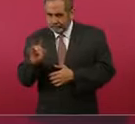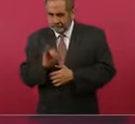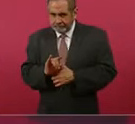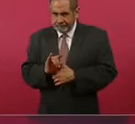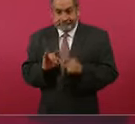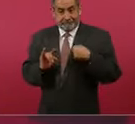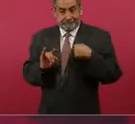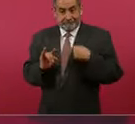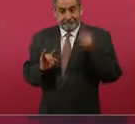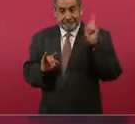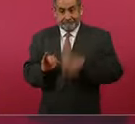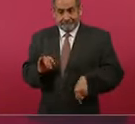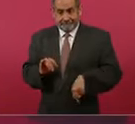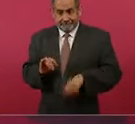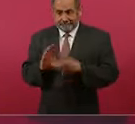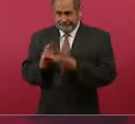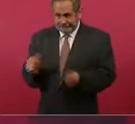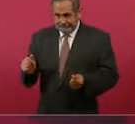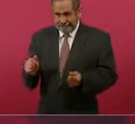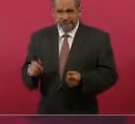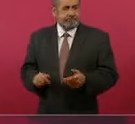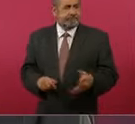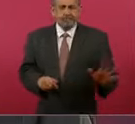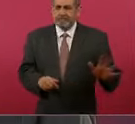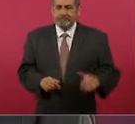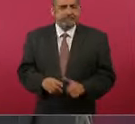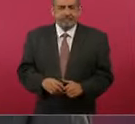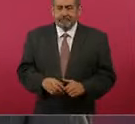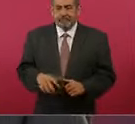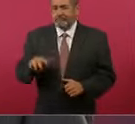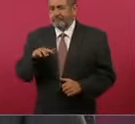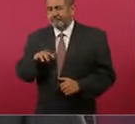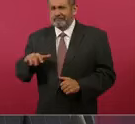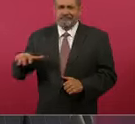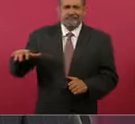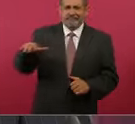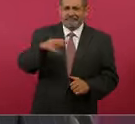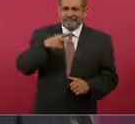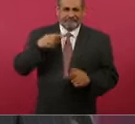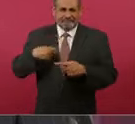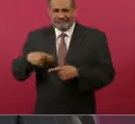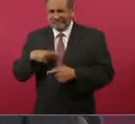Nada más que el pueblo es mucha pieza.